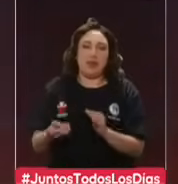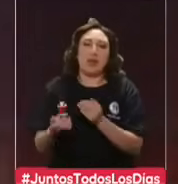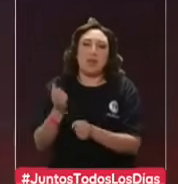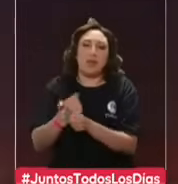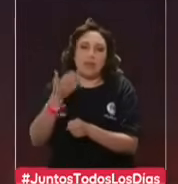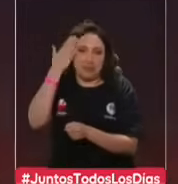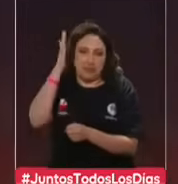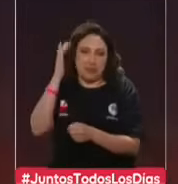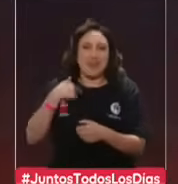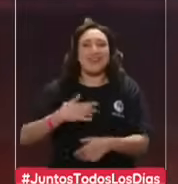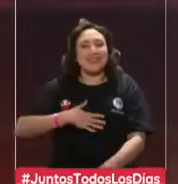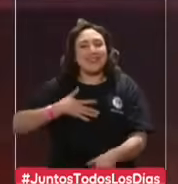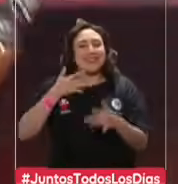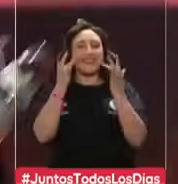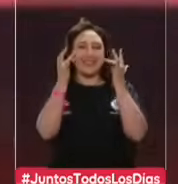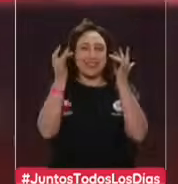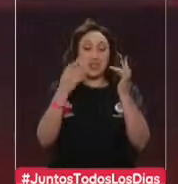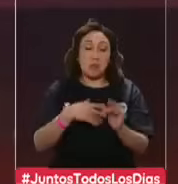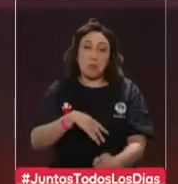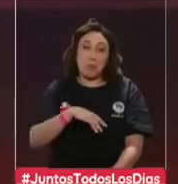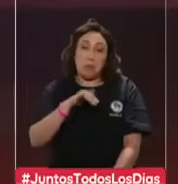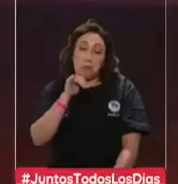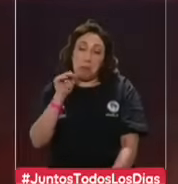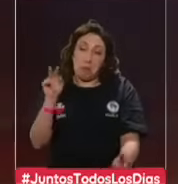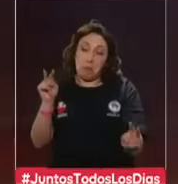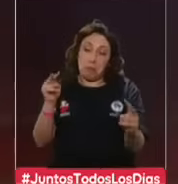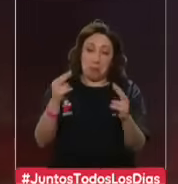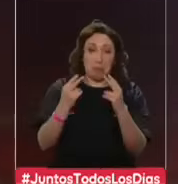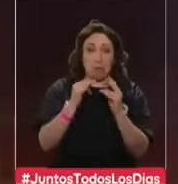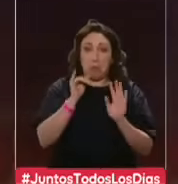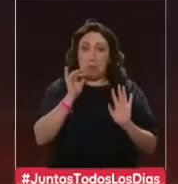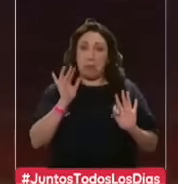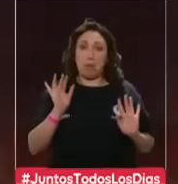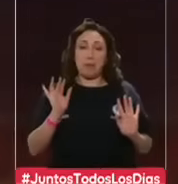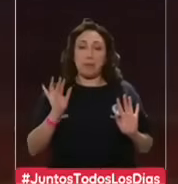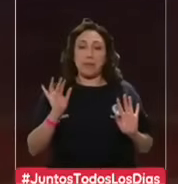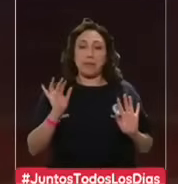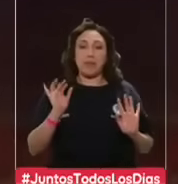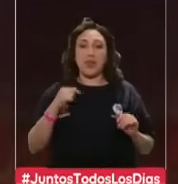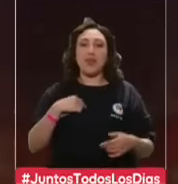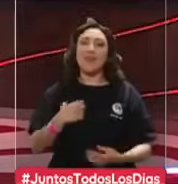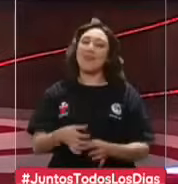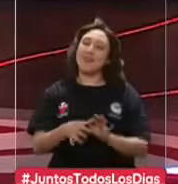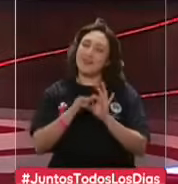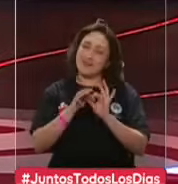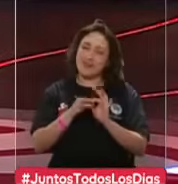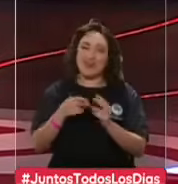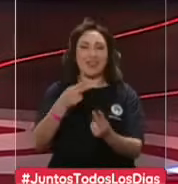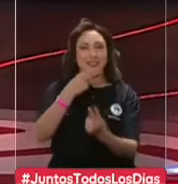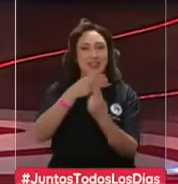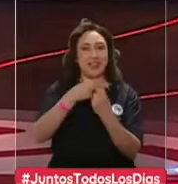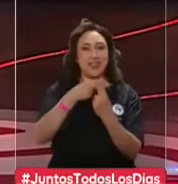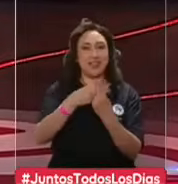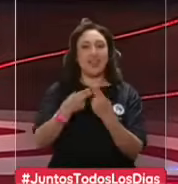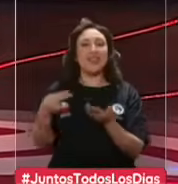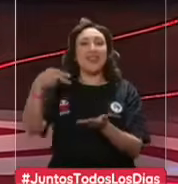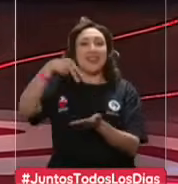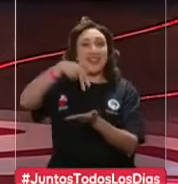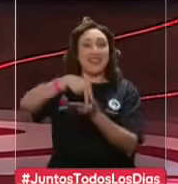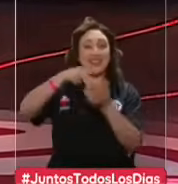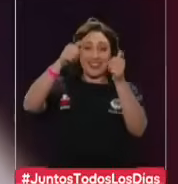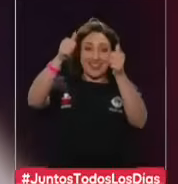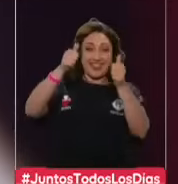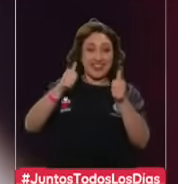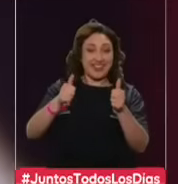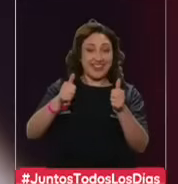que estoy muy contenta. Y no sé si ustedes me vieron, pero estoy, gracias a Teletón, en el spot publicitario